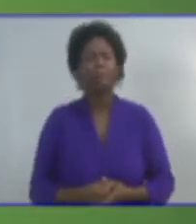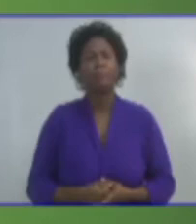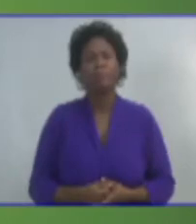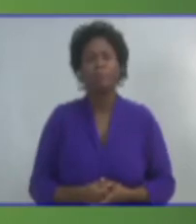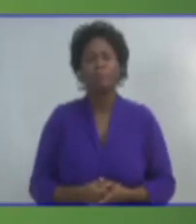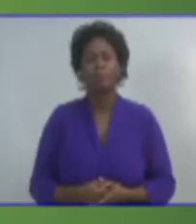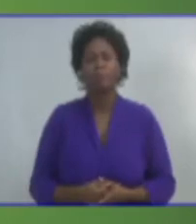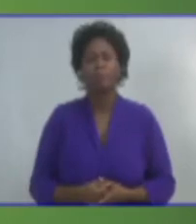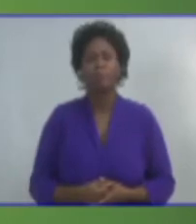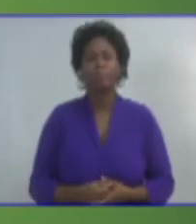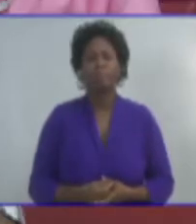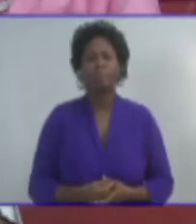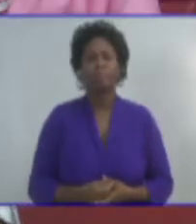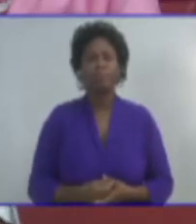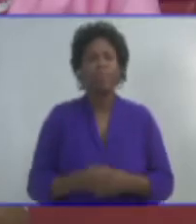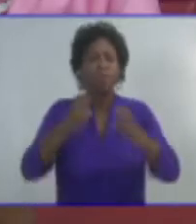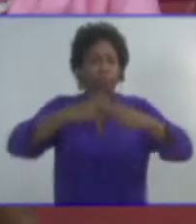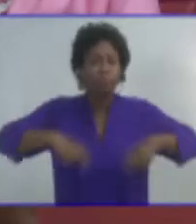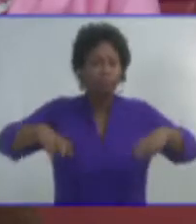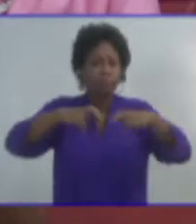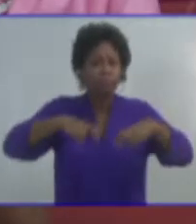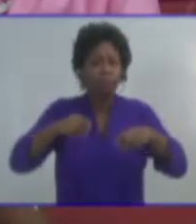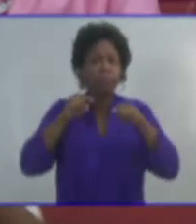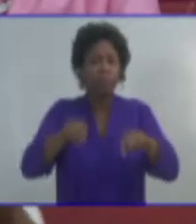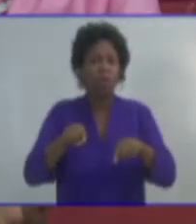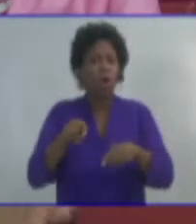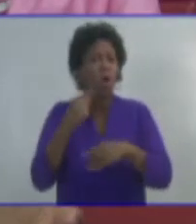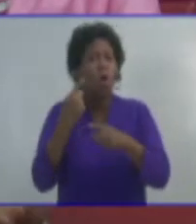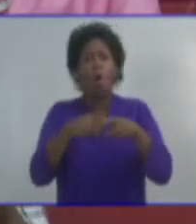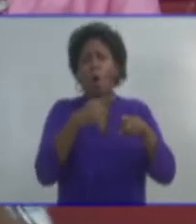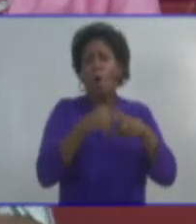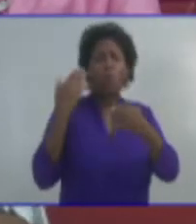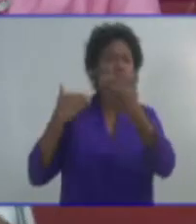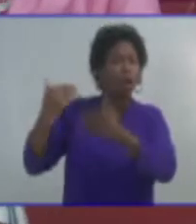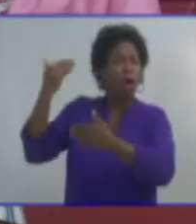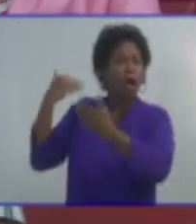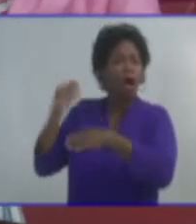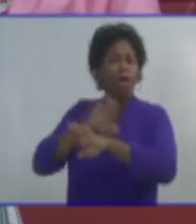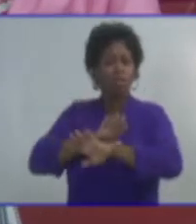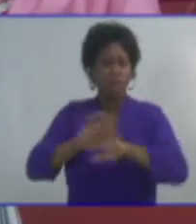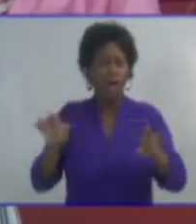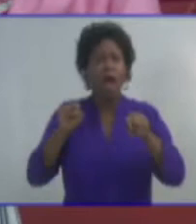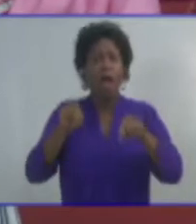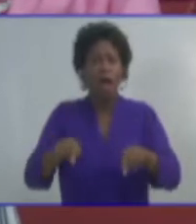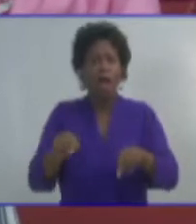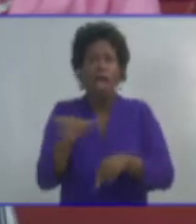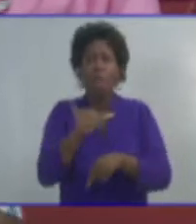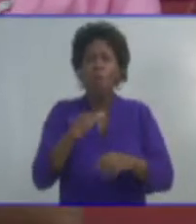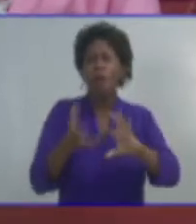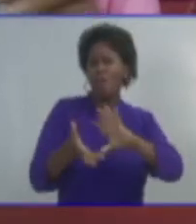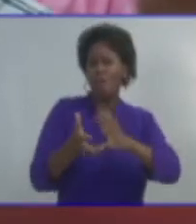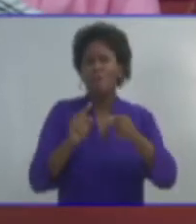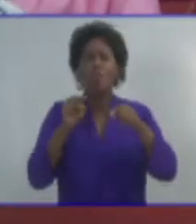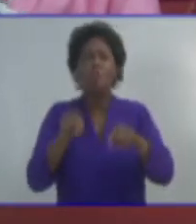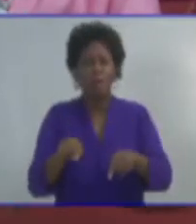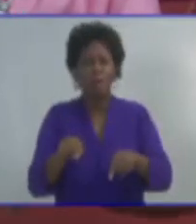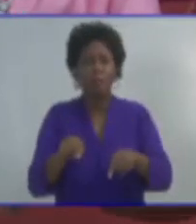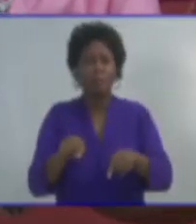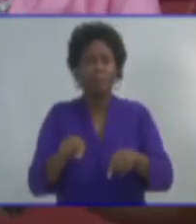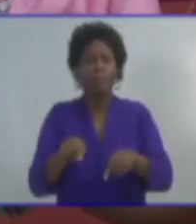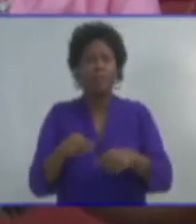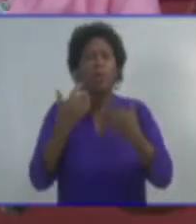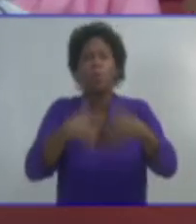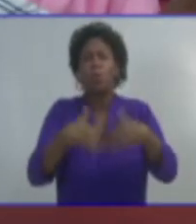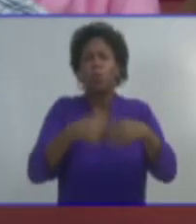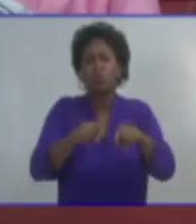estudio, y como bien decía Delible, de rescatar cosas de antes, también se buscó la variante de buscar nuevas áreas